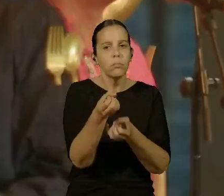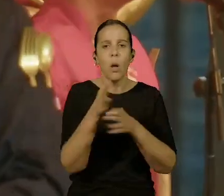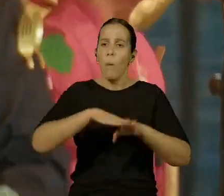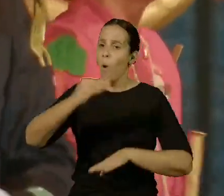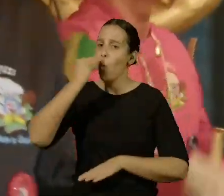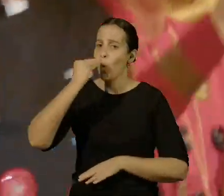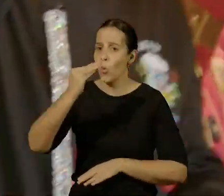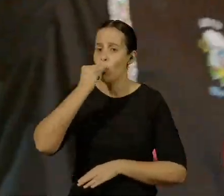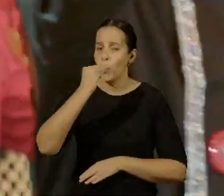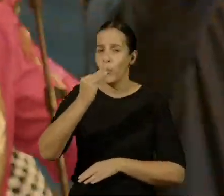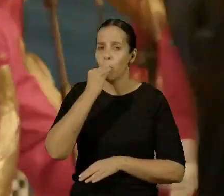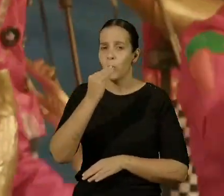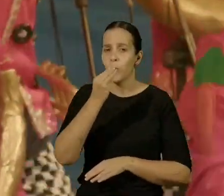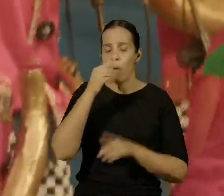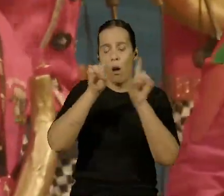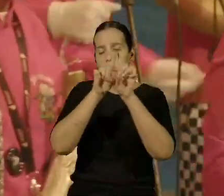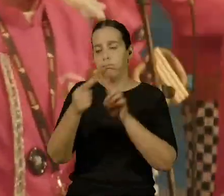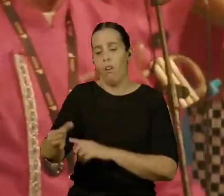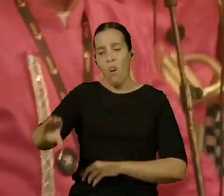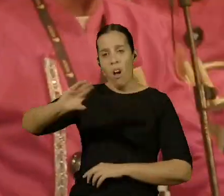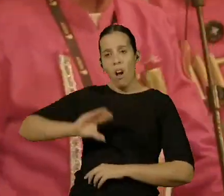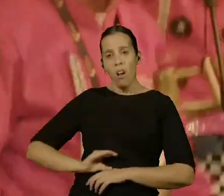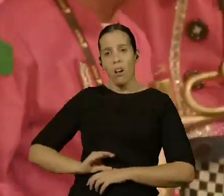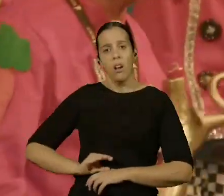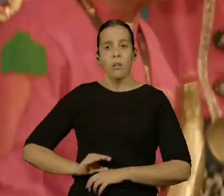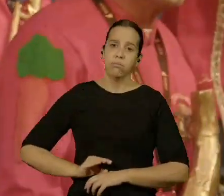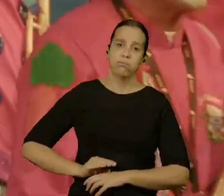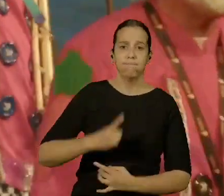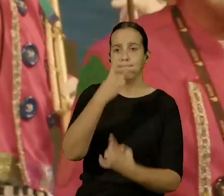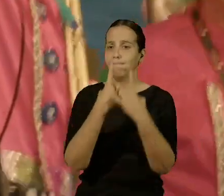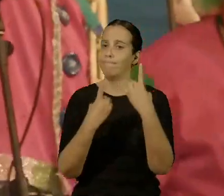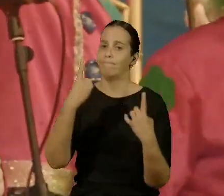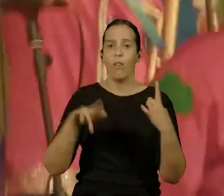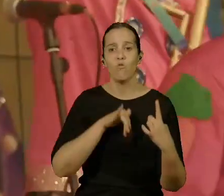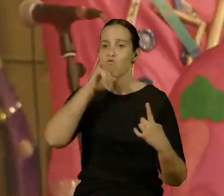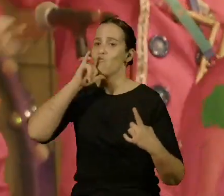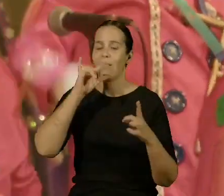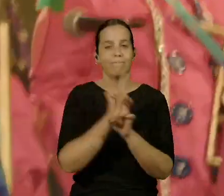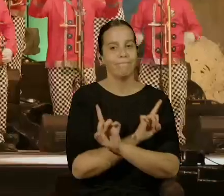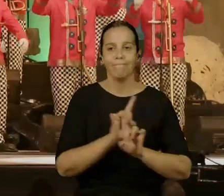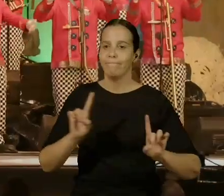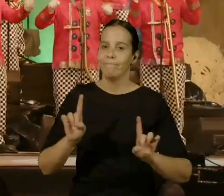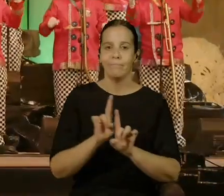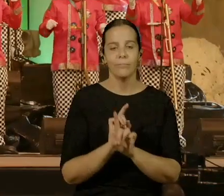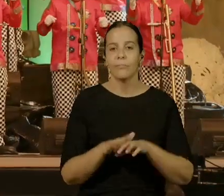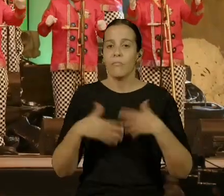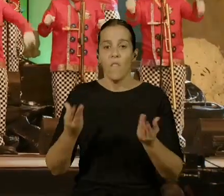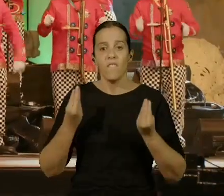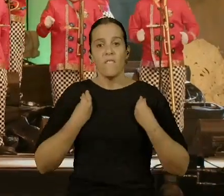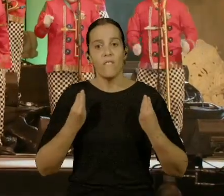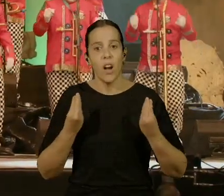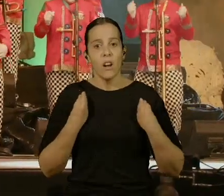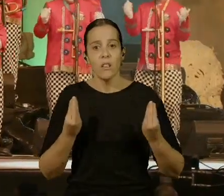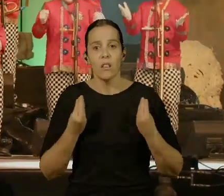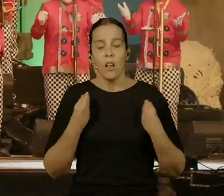comer, sueldo del mes, pues algunos no llegan. Y para vivir